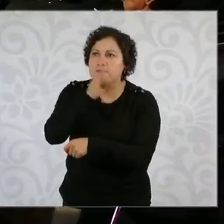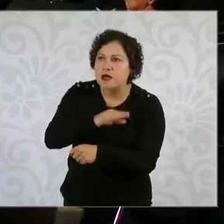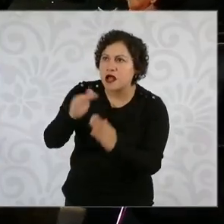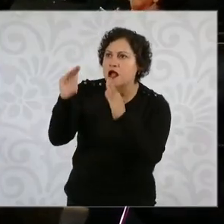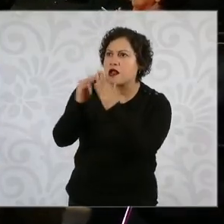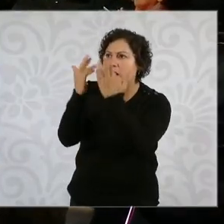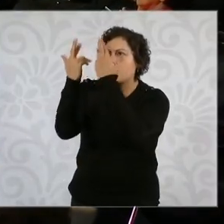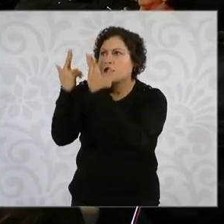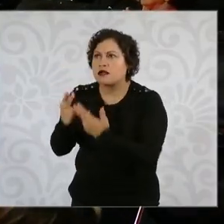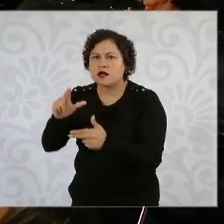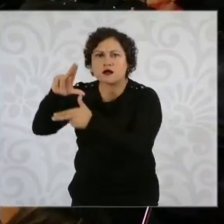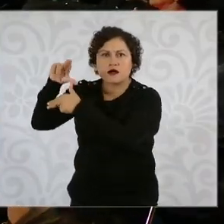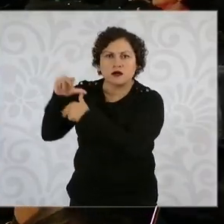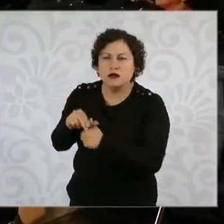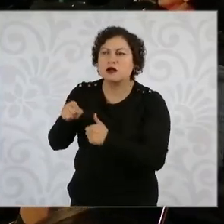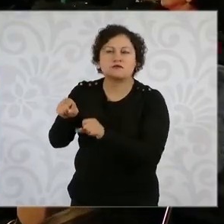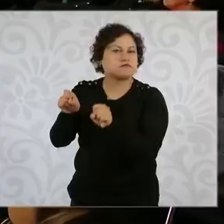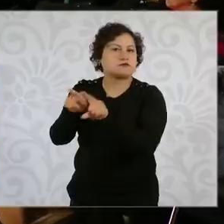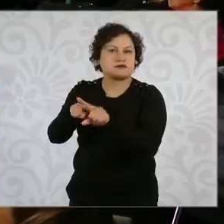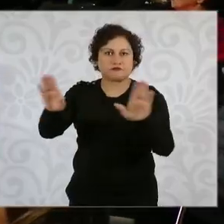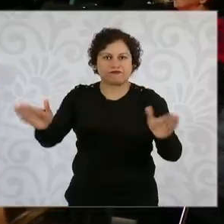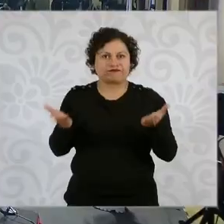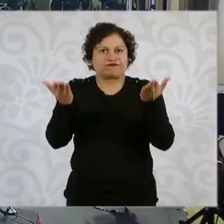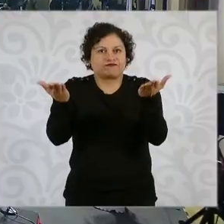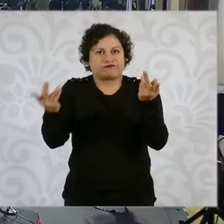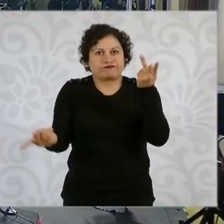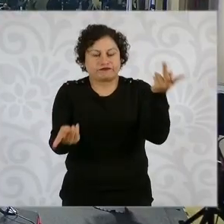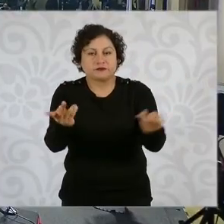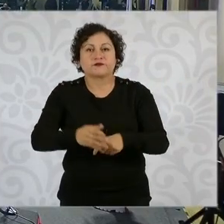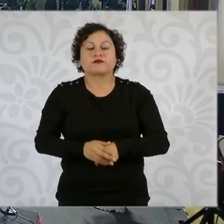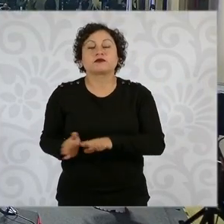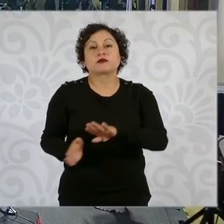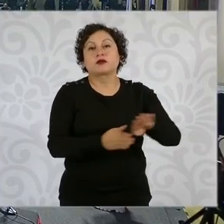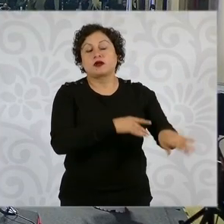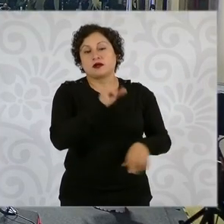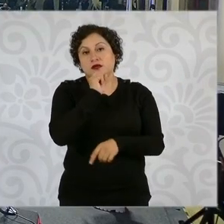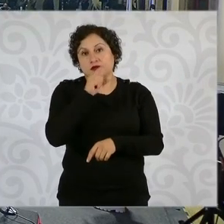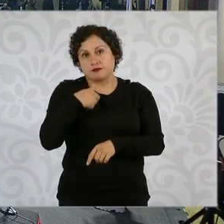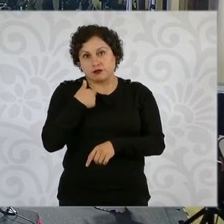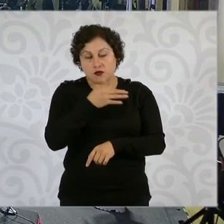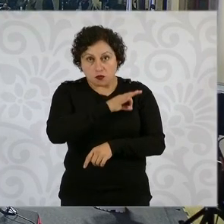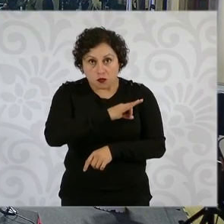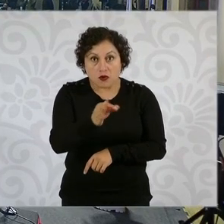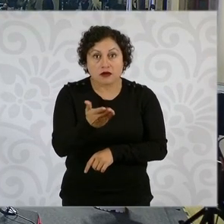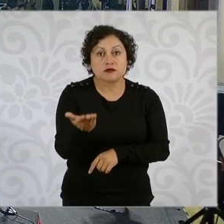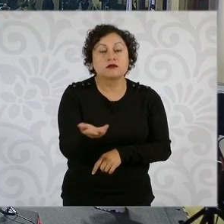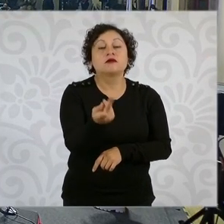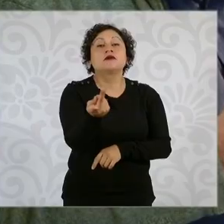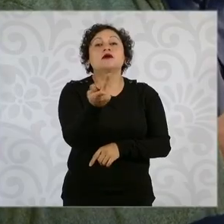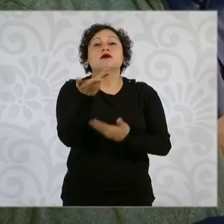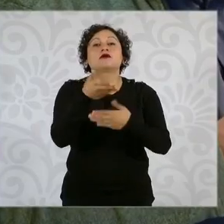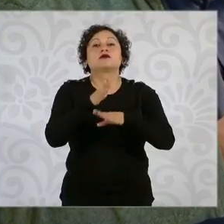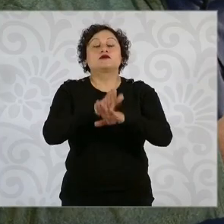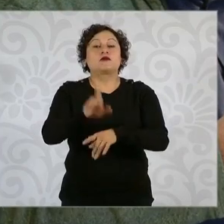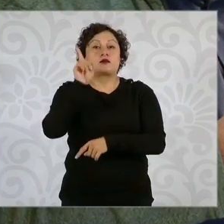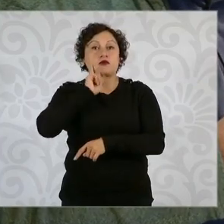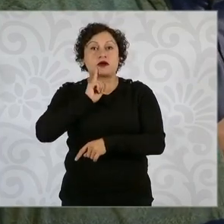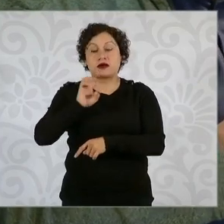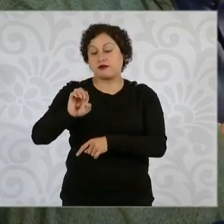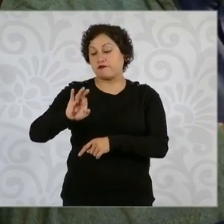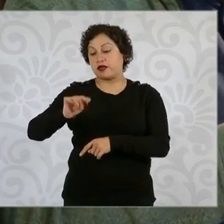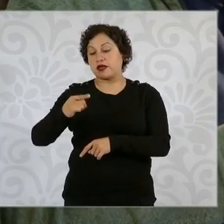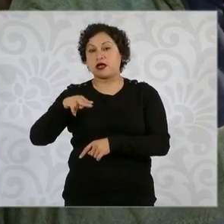nada más un comentario sobre pues el lamentable fallecimiento de Ifigenia Martínez este fin de semana. Pues días antes le había